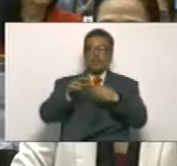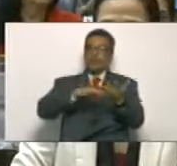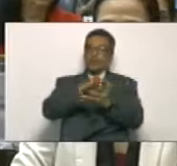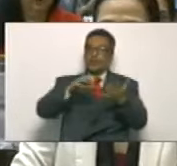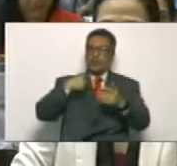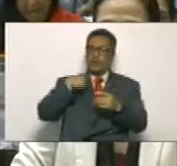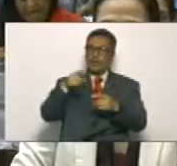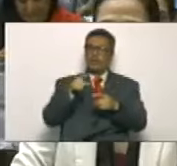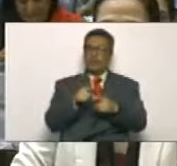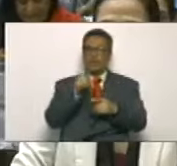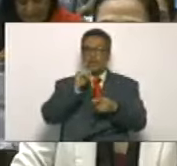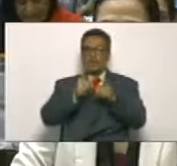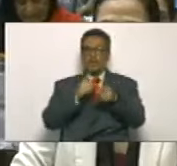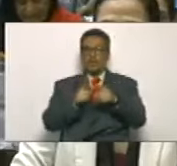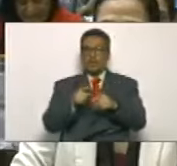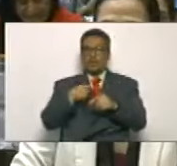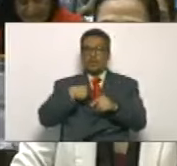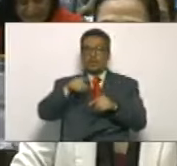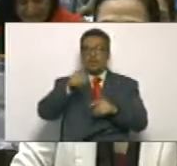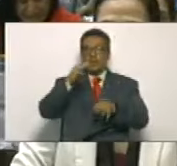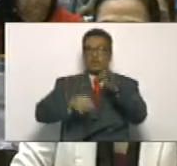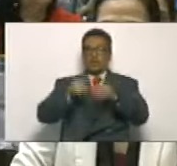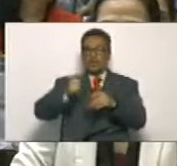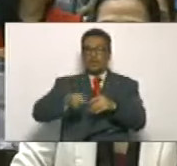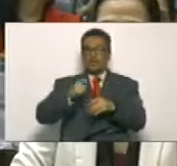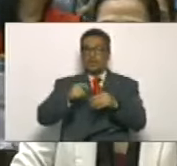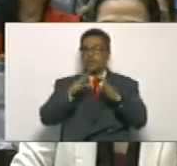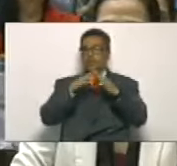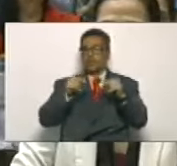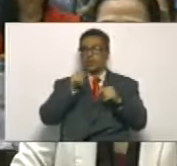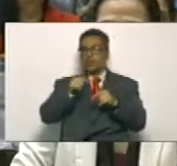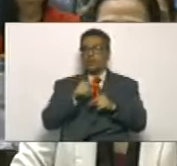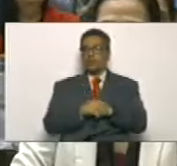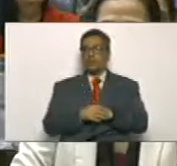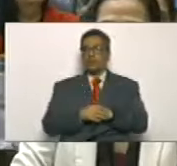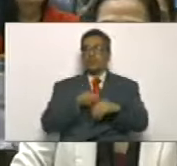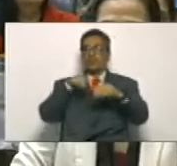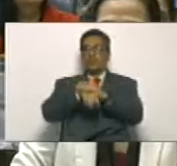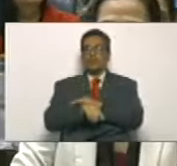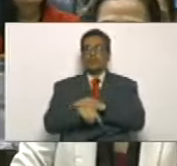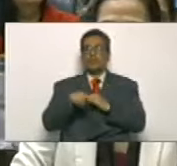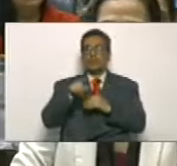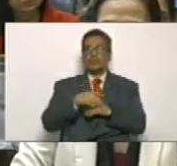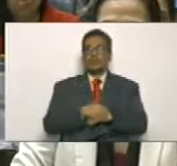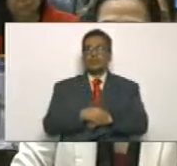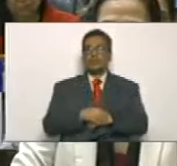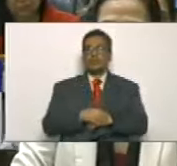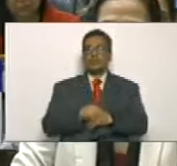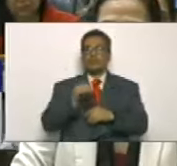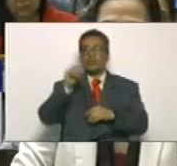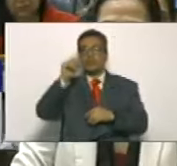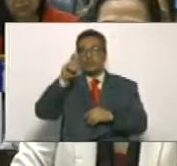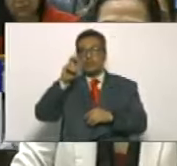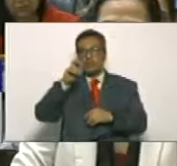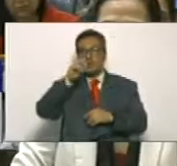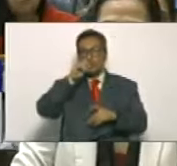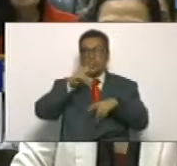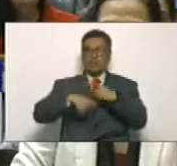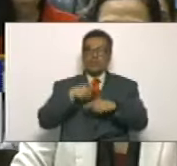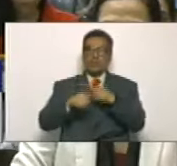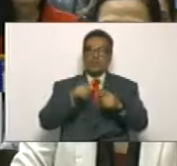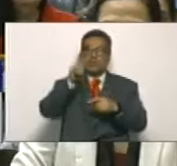que se presentan entre particulares y obtengan justicia. Todo esto, por supuesto, dentro del marco de una nueva etapa que está